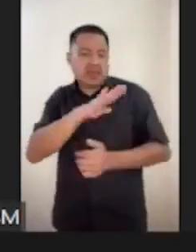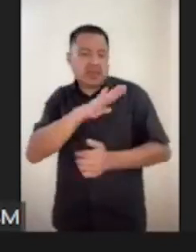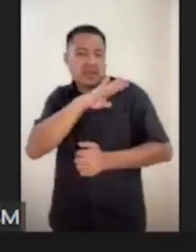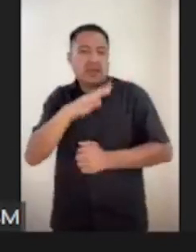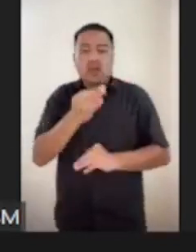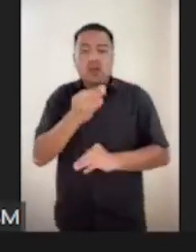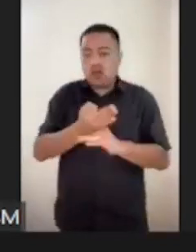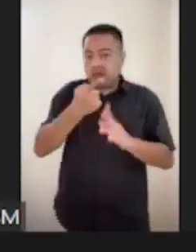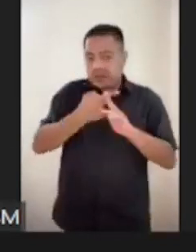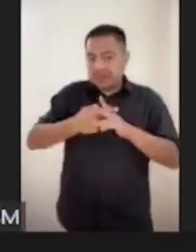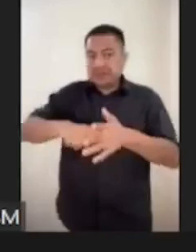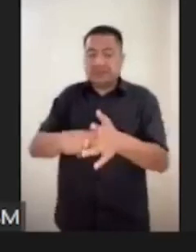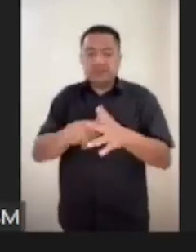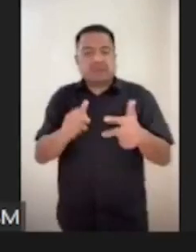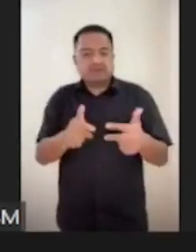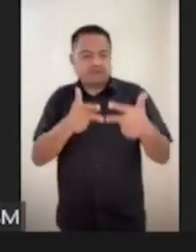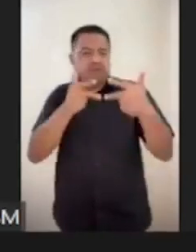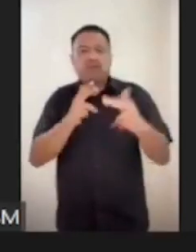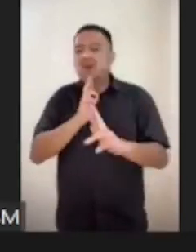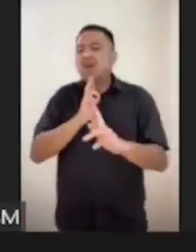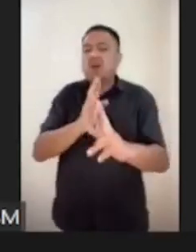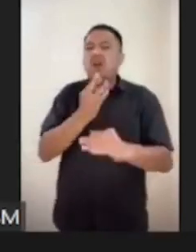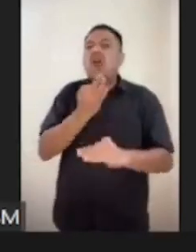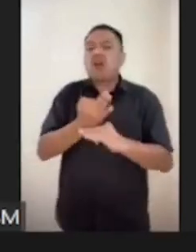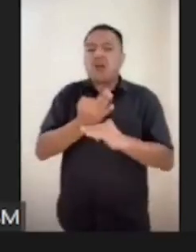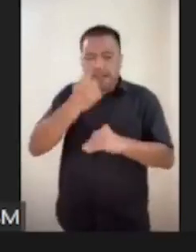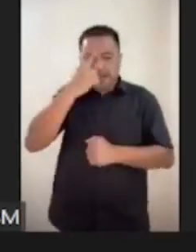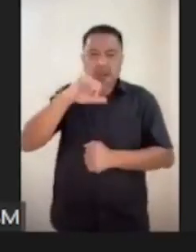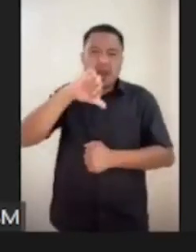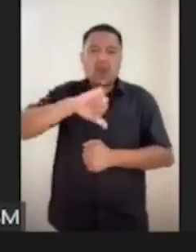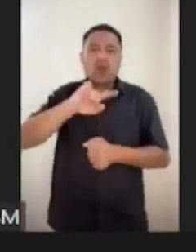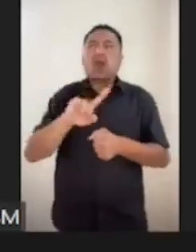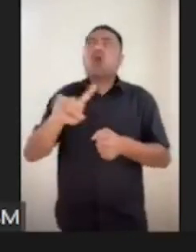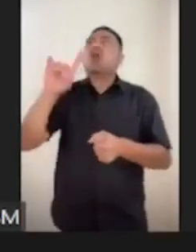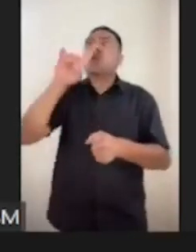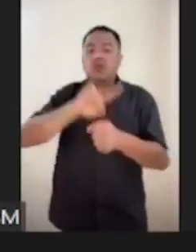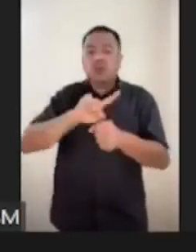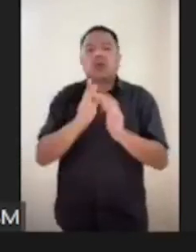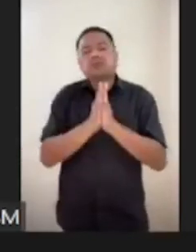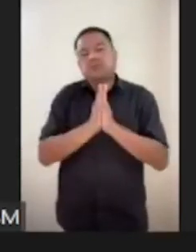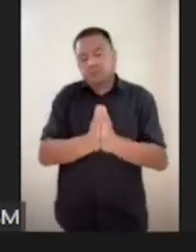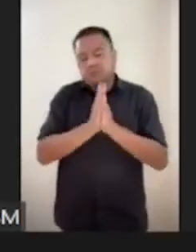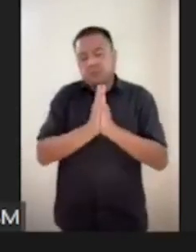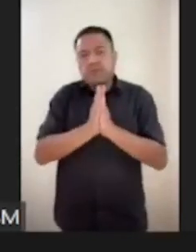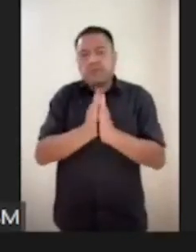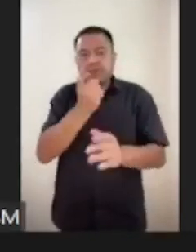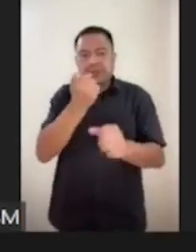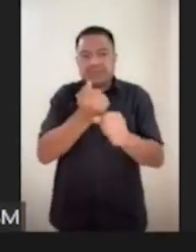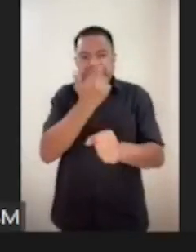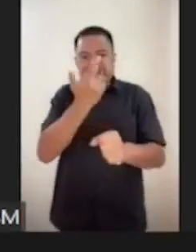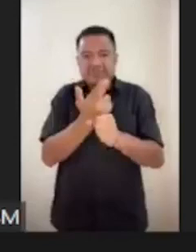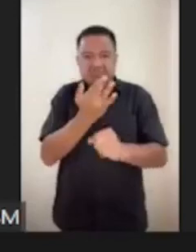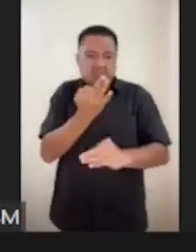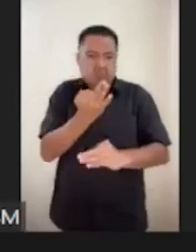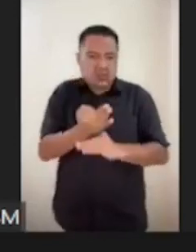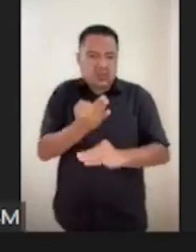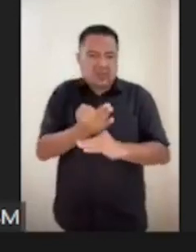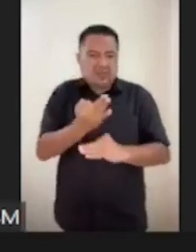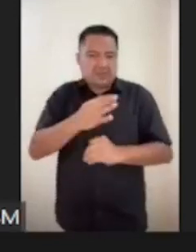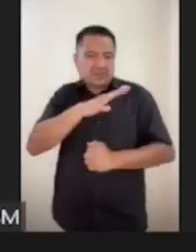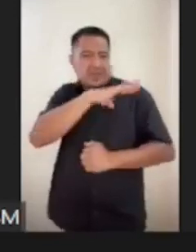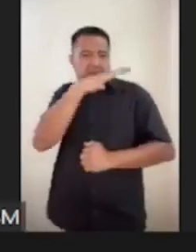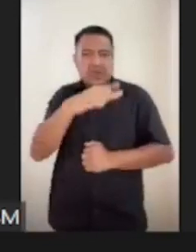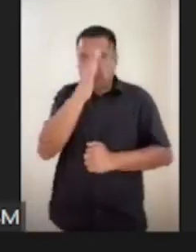A efecto de iniciar la sesión de resolución convocada para esta fecha, solicito al secretario general de